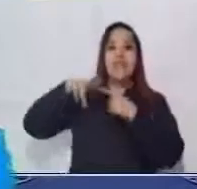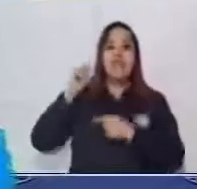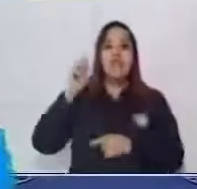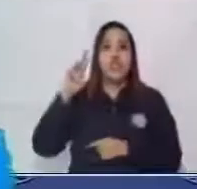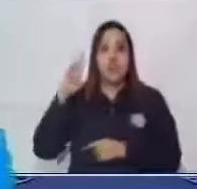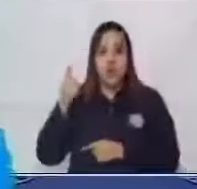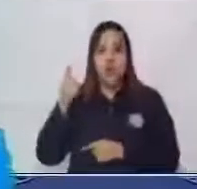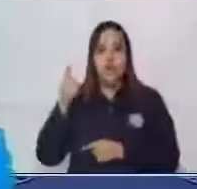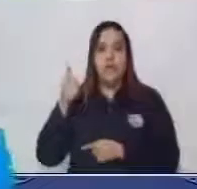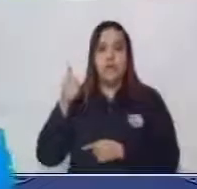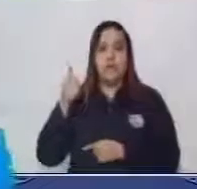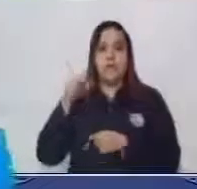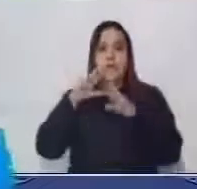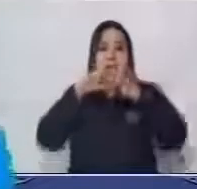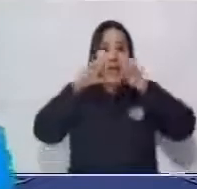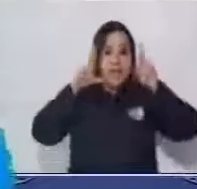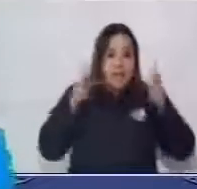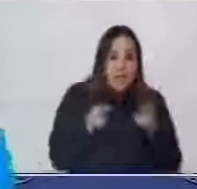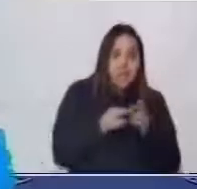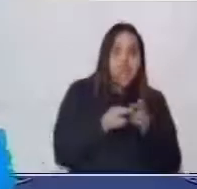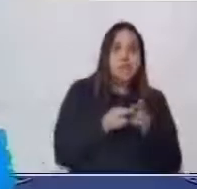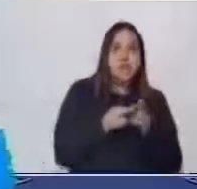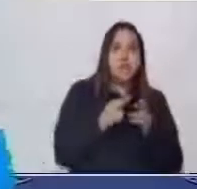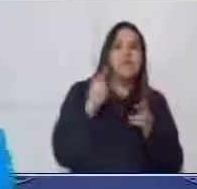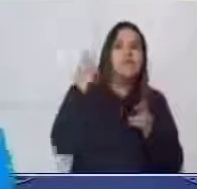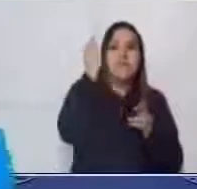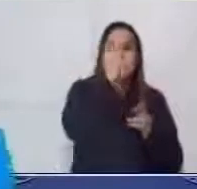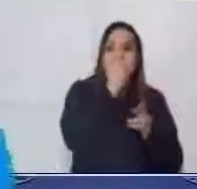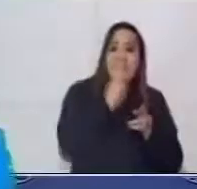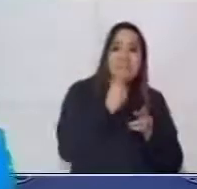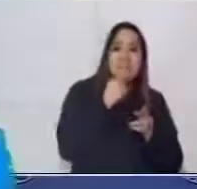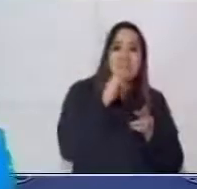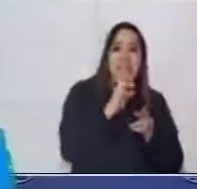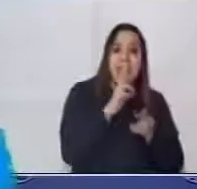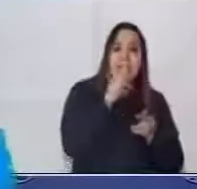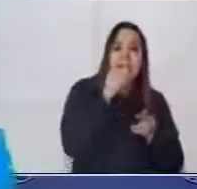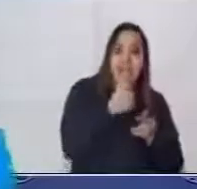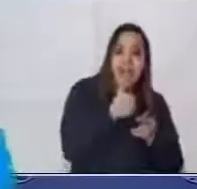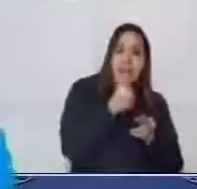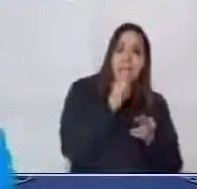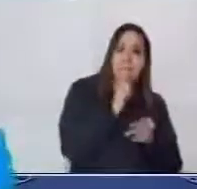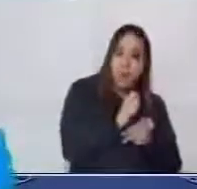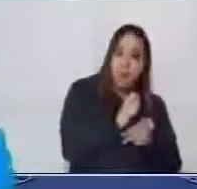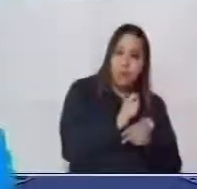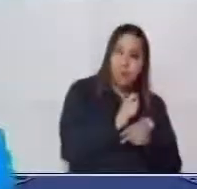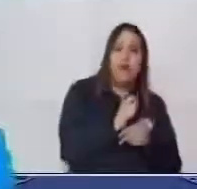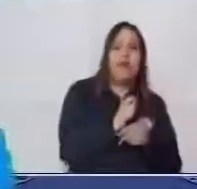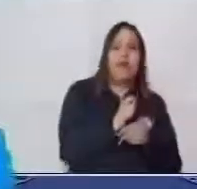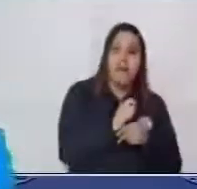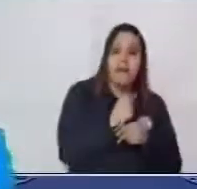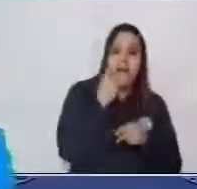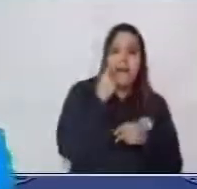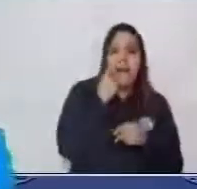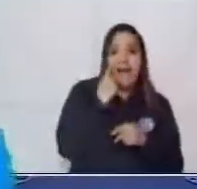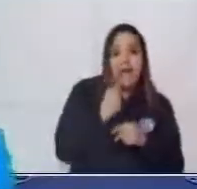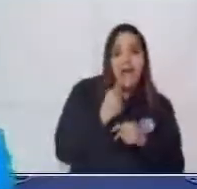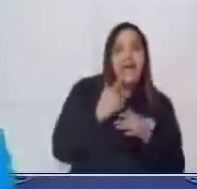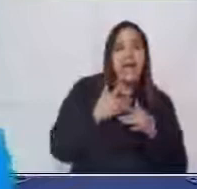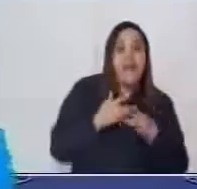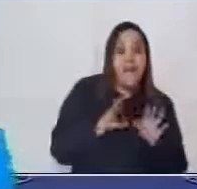SRA. Y acá estamos utilizando el punto. Eso nos da la idea que estamos hablando de